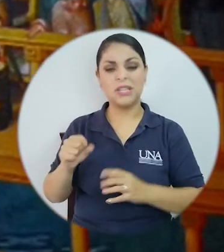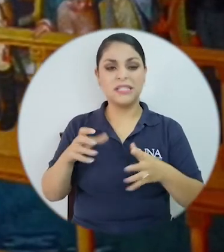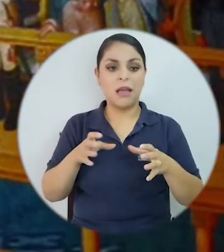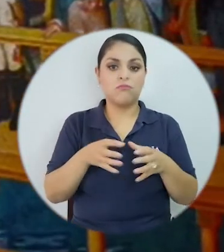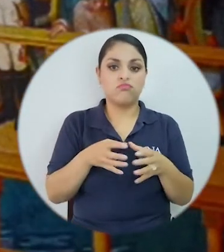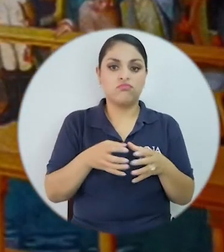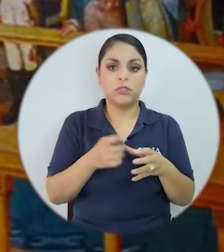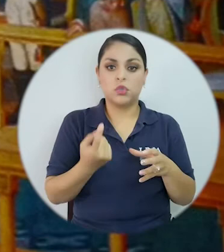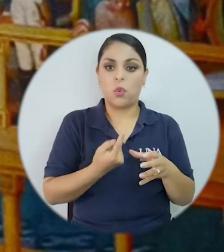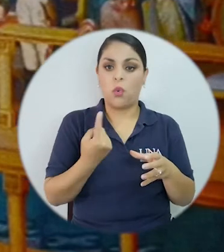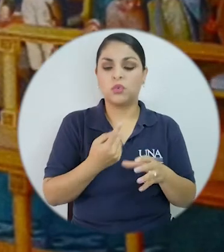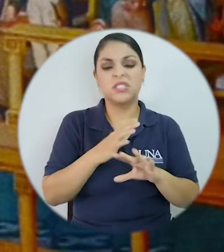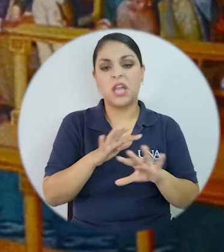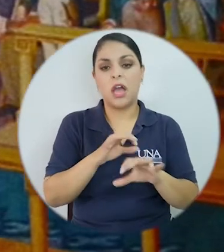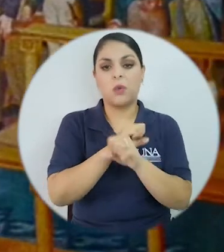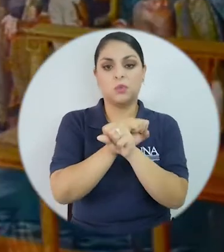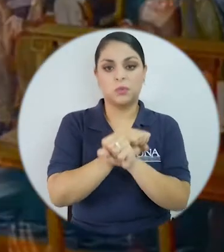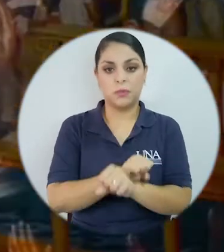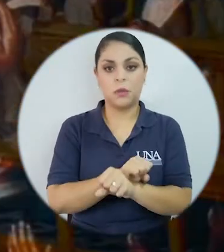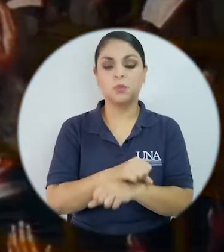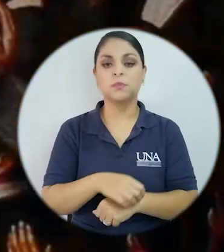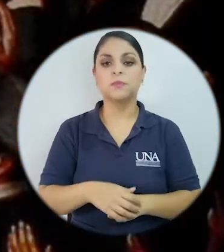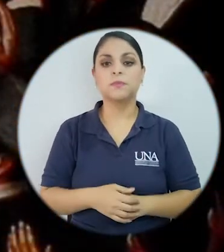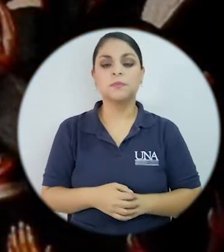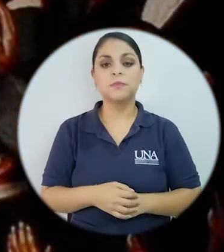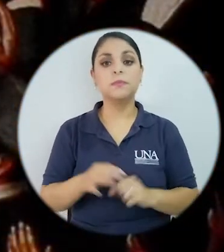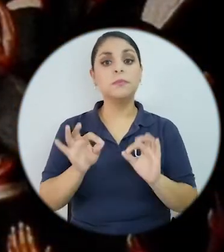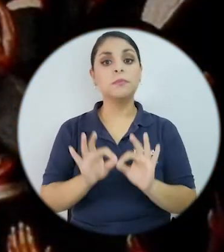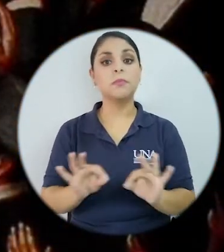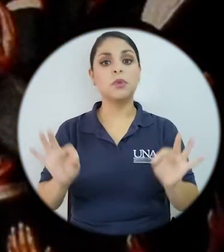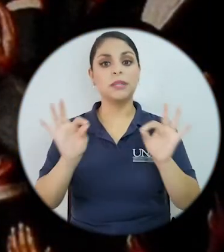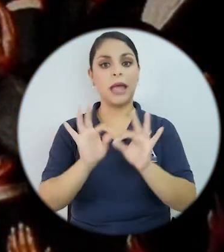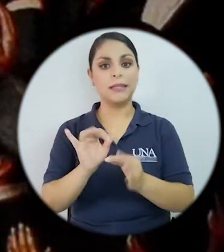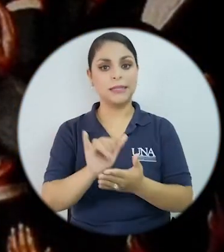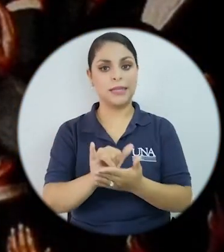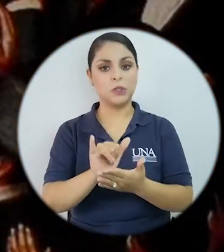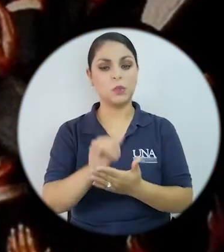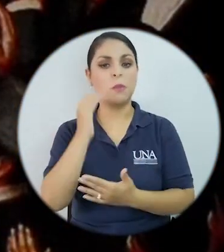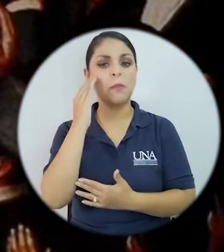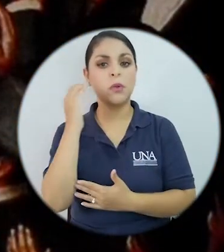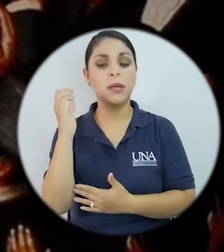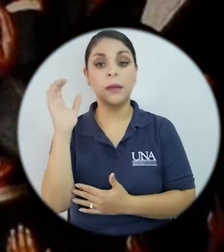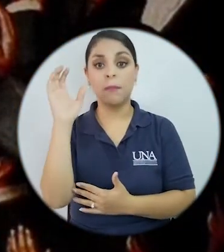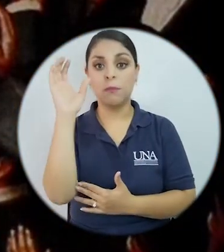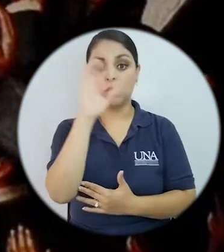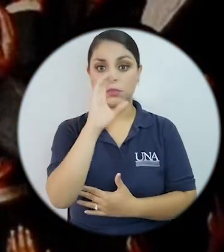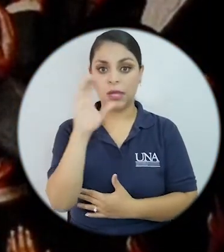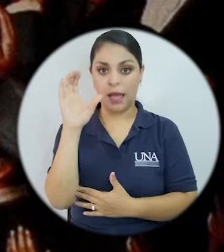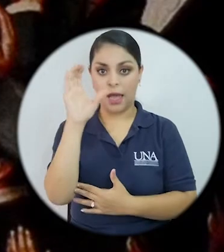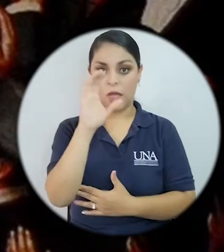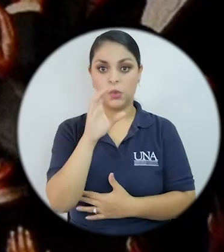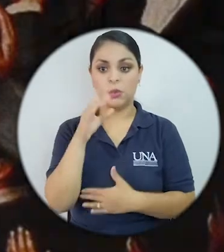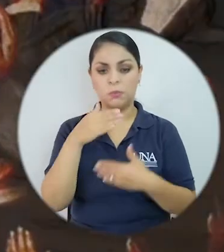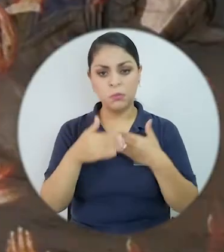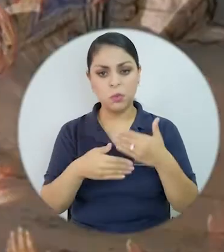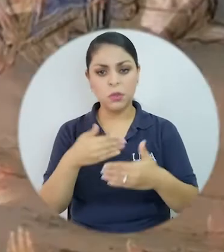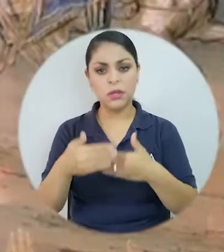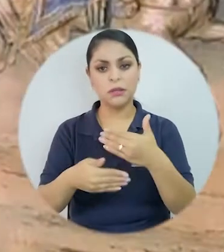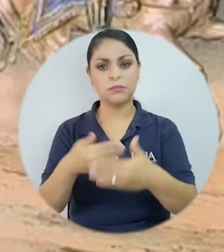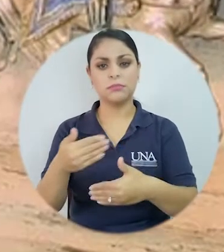solitos, ya estábamos muy acostumbrados. Es importante esto porque la búsqueda de ese